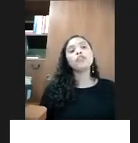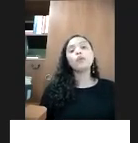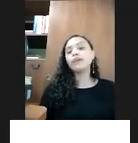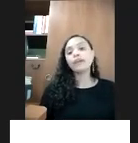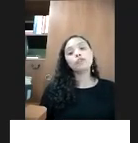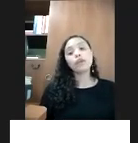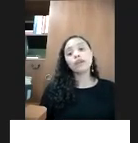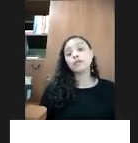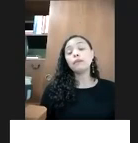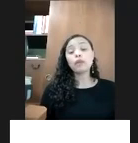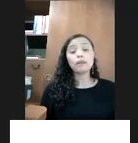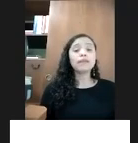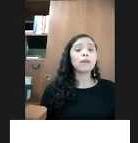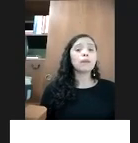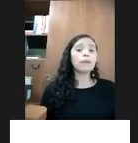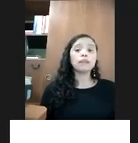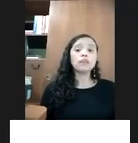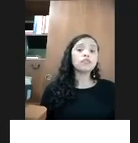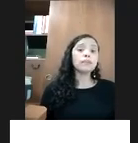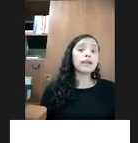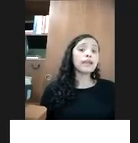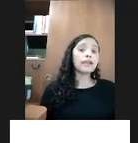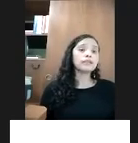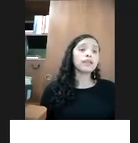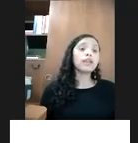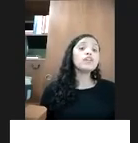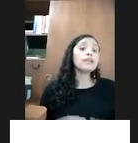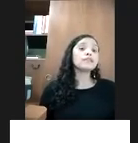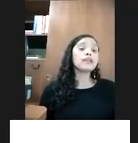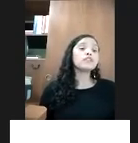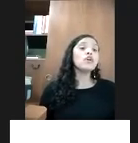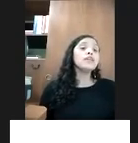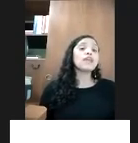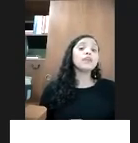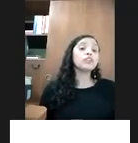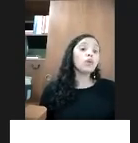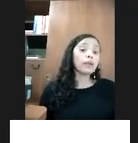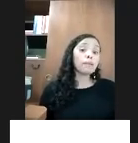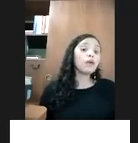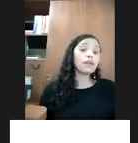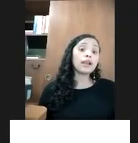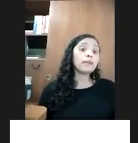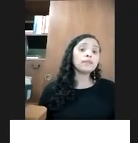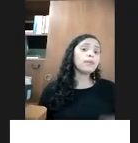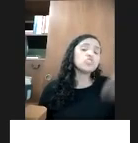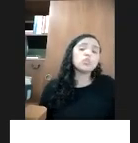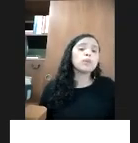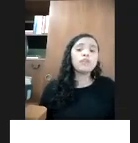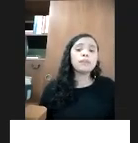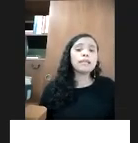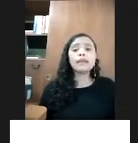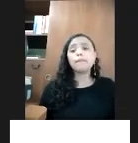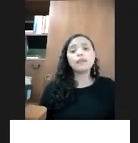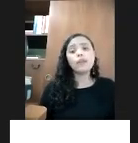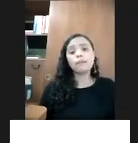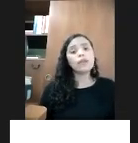pensión, de un ingreso que recibieran por remesas por parte de sus familiares en el extranjero, y ese ingreso se ha visto mermado de cara a la pandemia porque sus propios